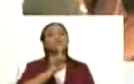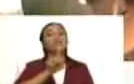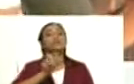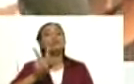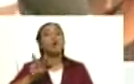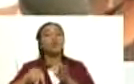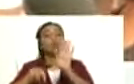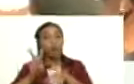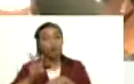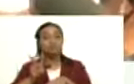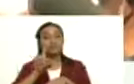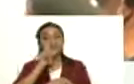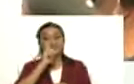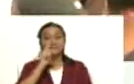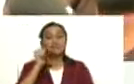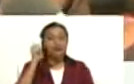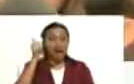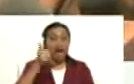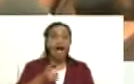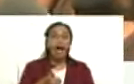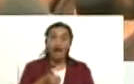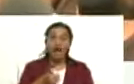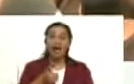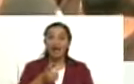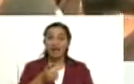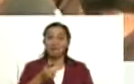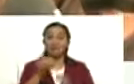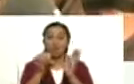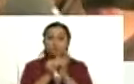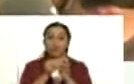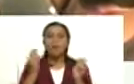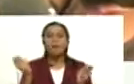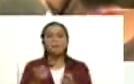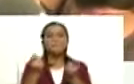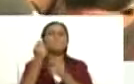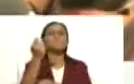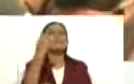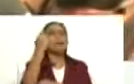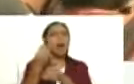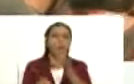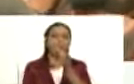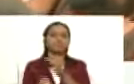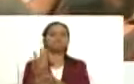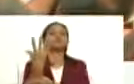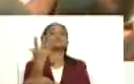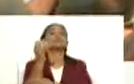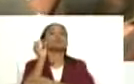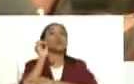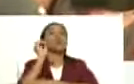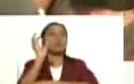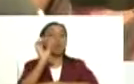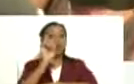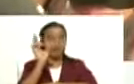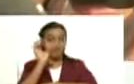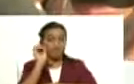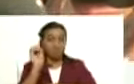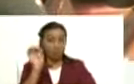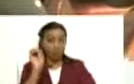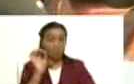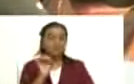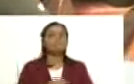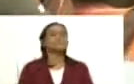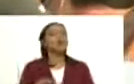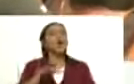primera cumbre. No era la CELAC para entonces, era el Congreso Anfictiónico, que fue el